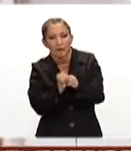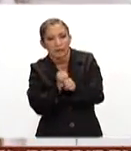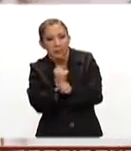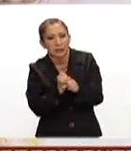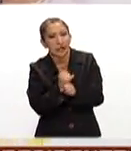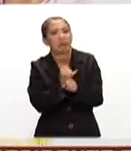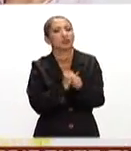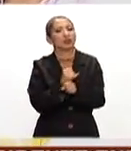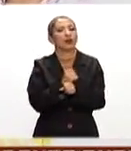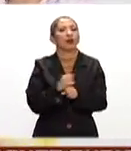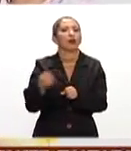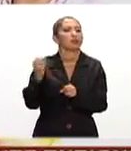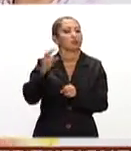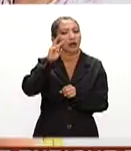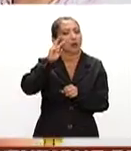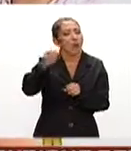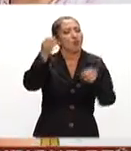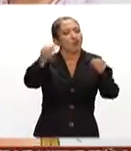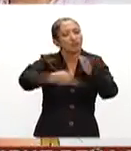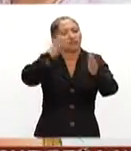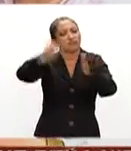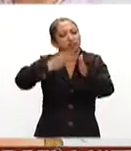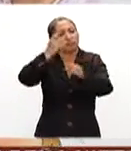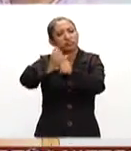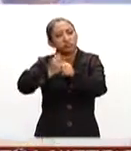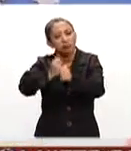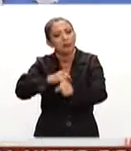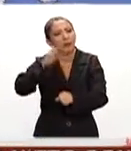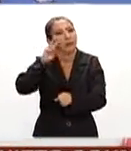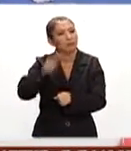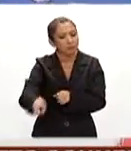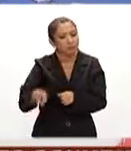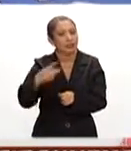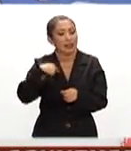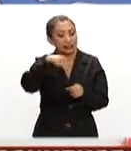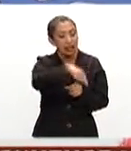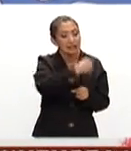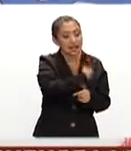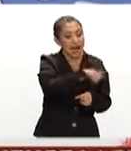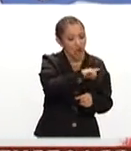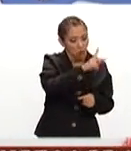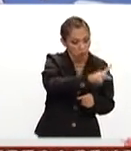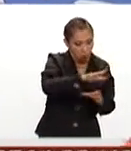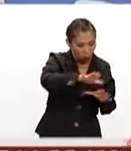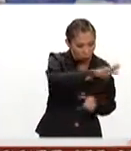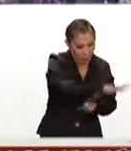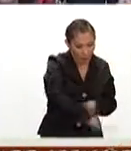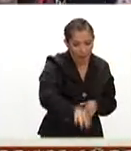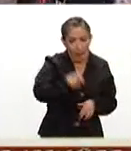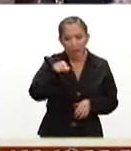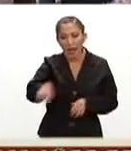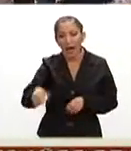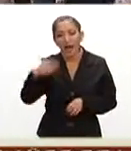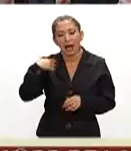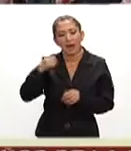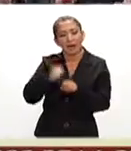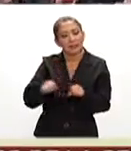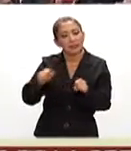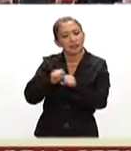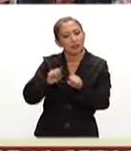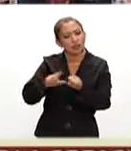investigaciones, se han hecho muchísimas investigaciones. Nosotros hacemos investigación desde la salud pública y desde las ciencias